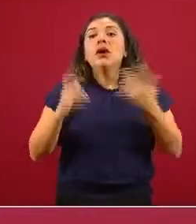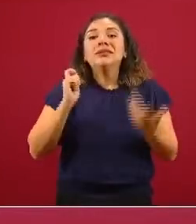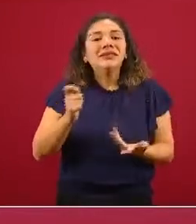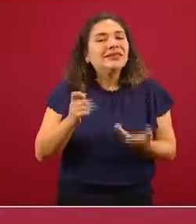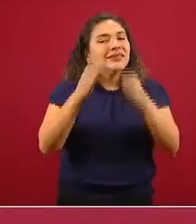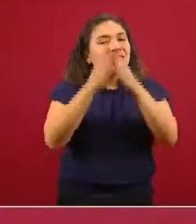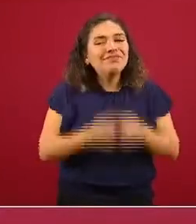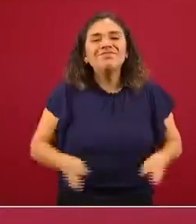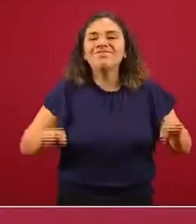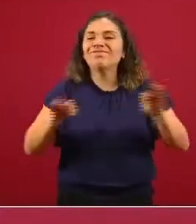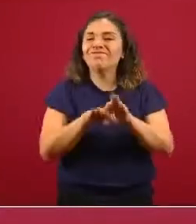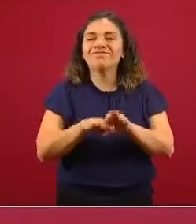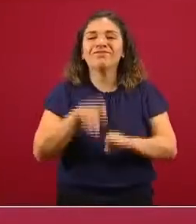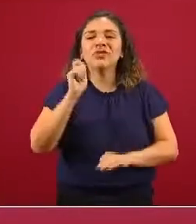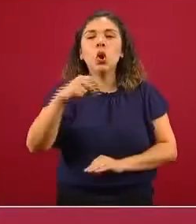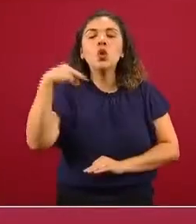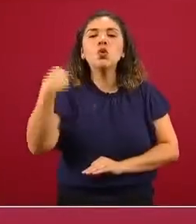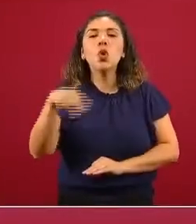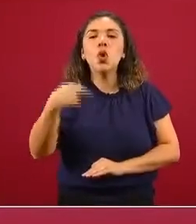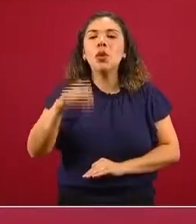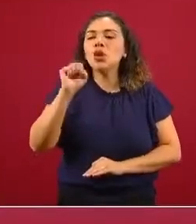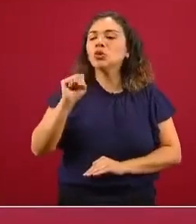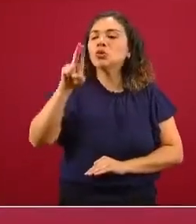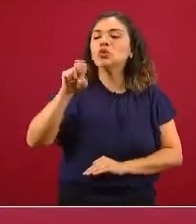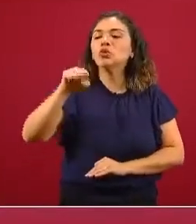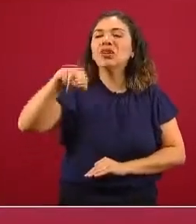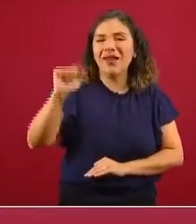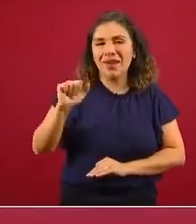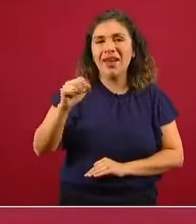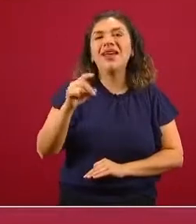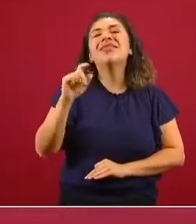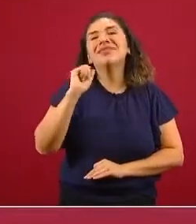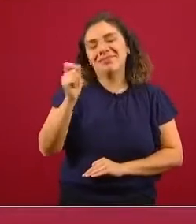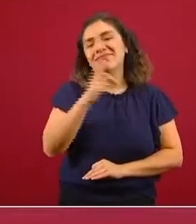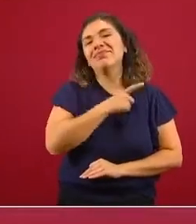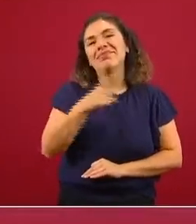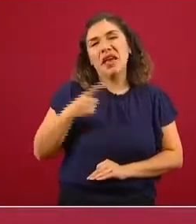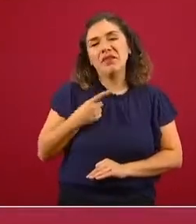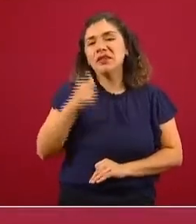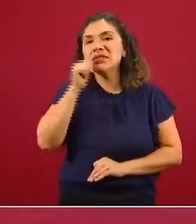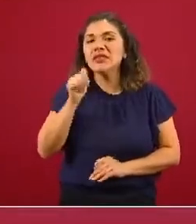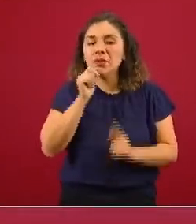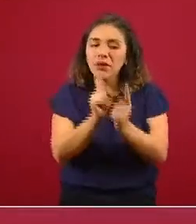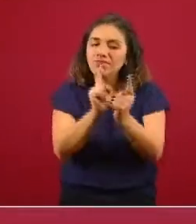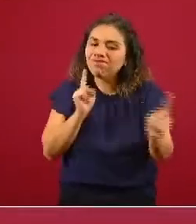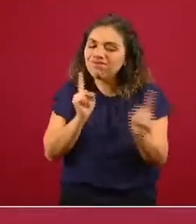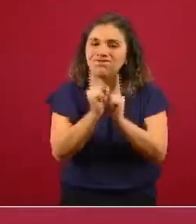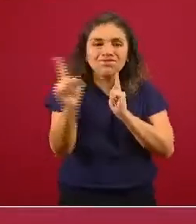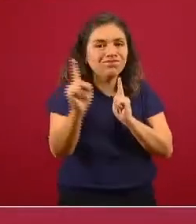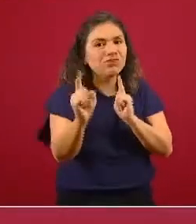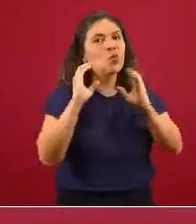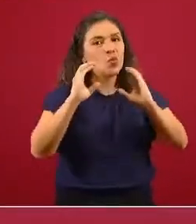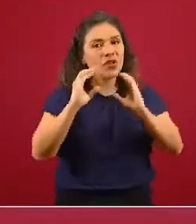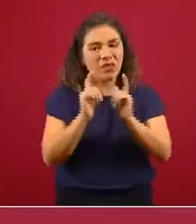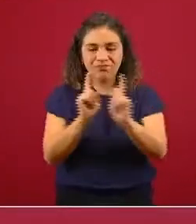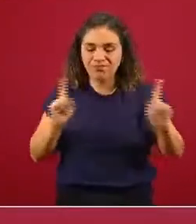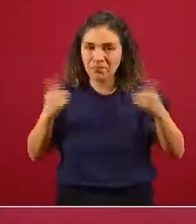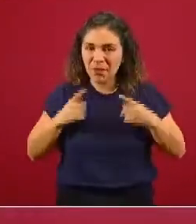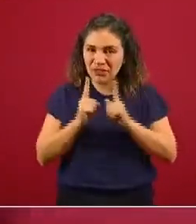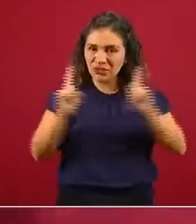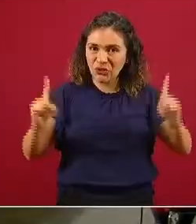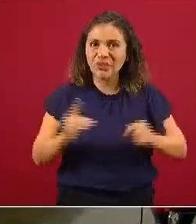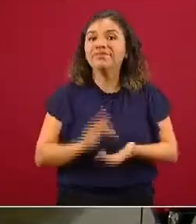la esencia, es el nombre de Susana, mantener todo momento Susana Distancia.